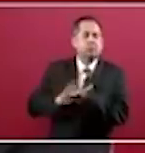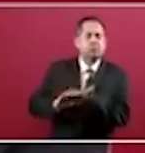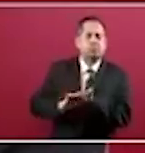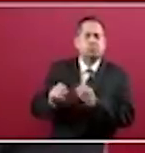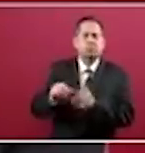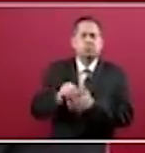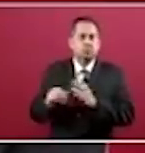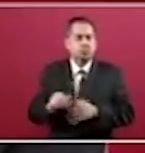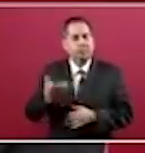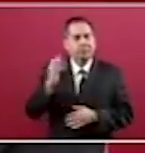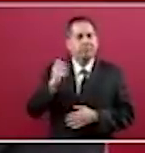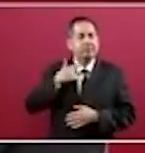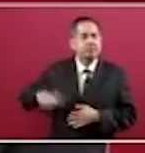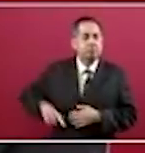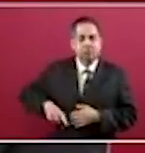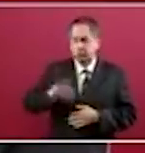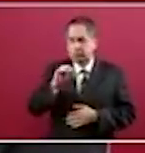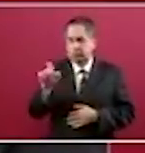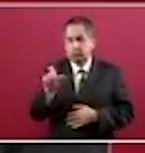impuestos durante el gobierno de Fox,